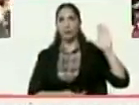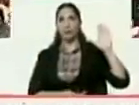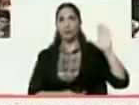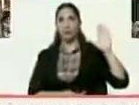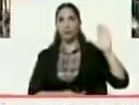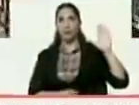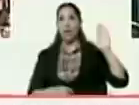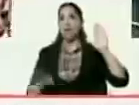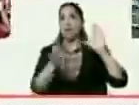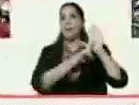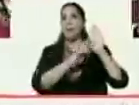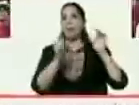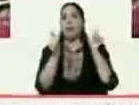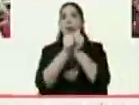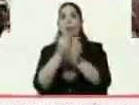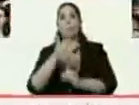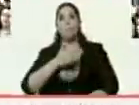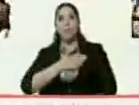Repitan conmigo, por favor.